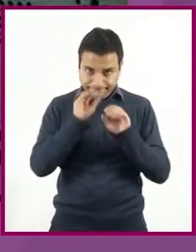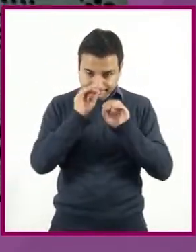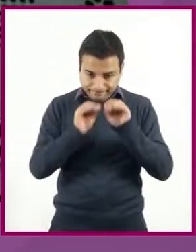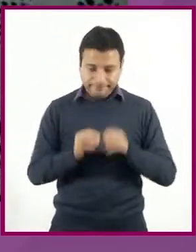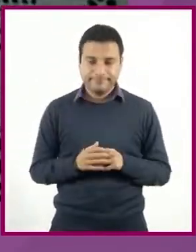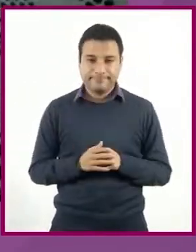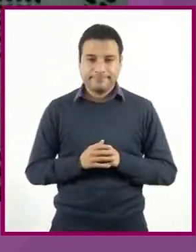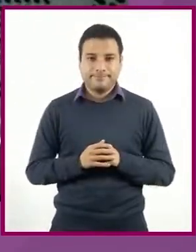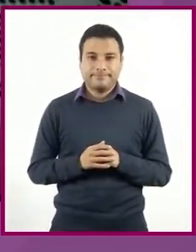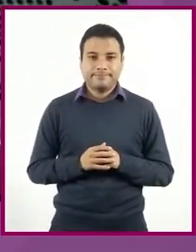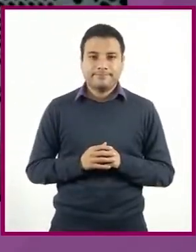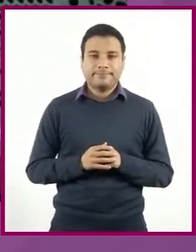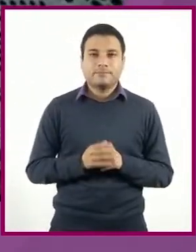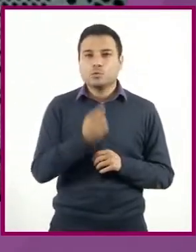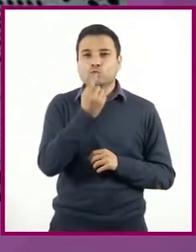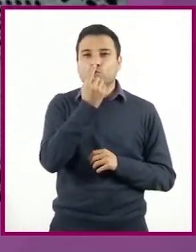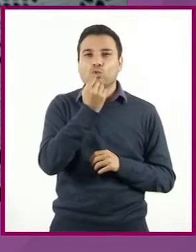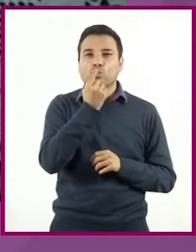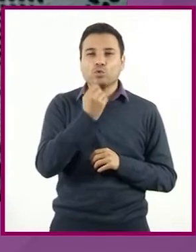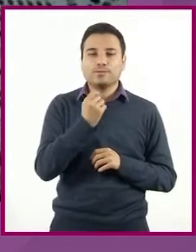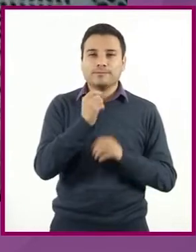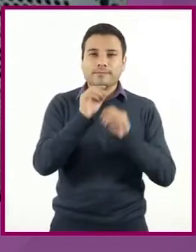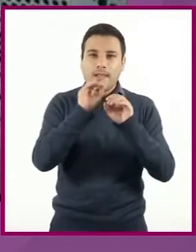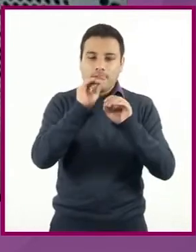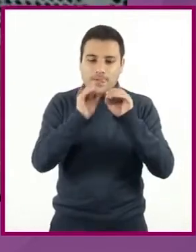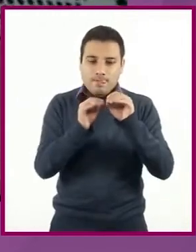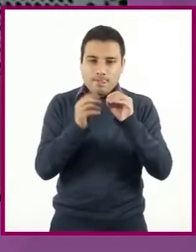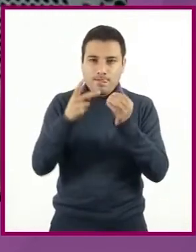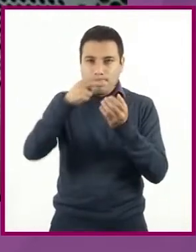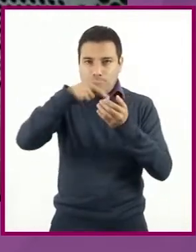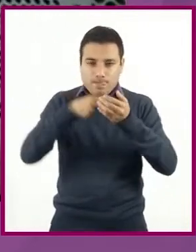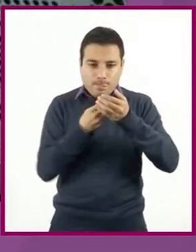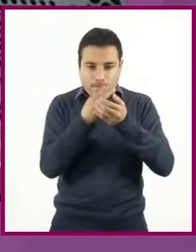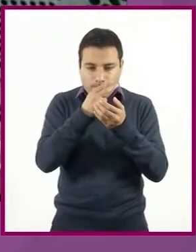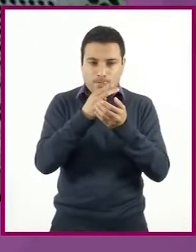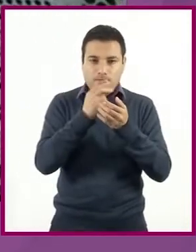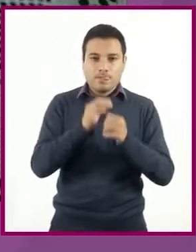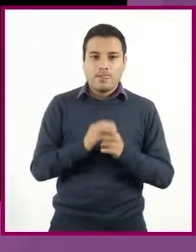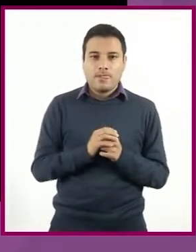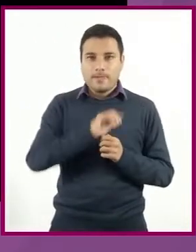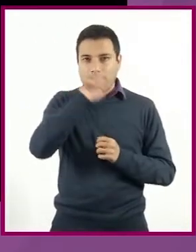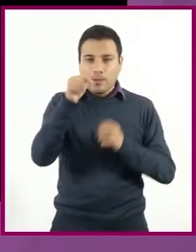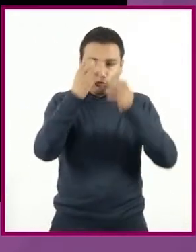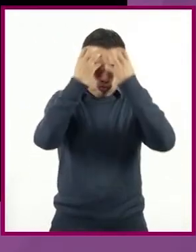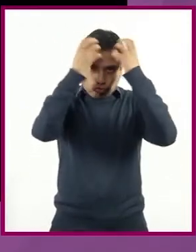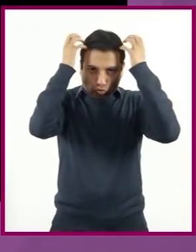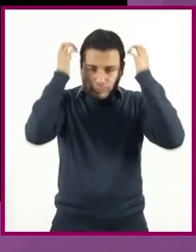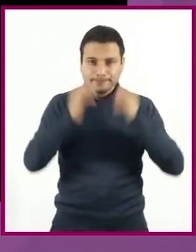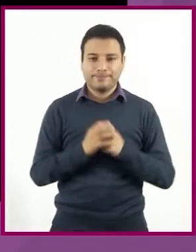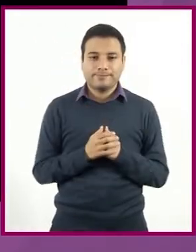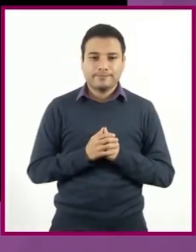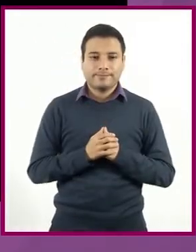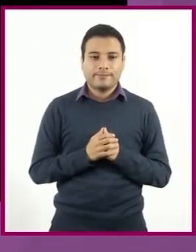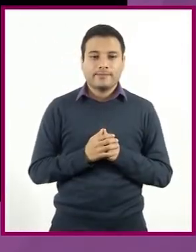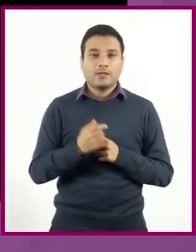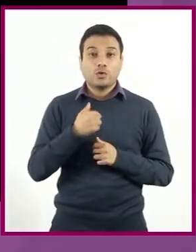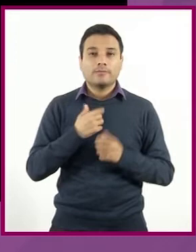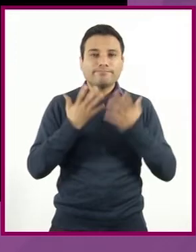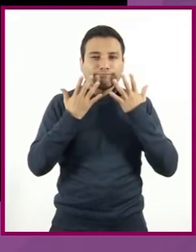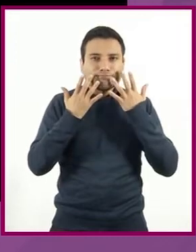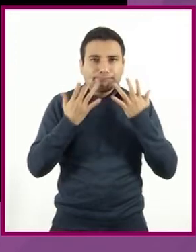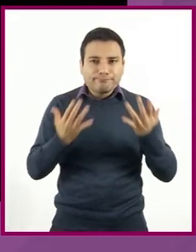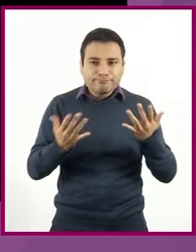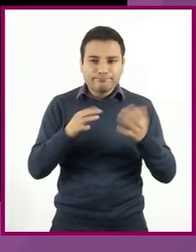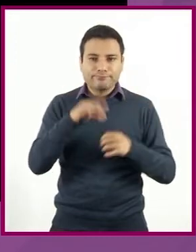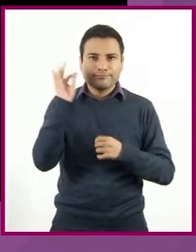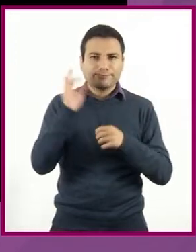El fieltro rojo lo corté en forma de espiral y después enrollé para hacer las flores. Yo elegí a Leonardo da Vinci porque admiro